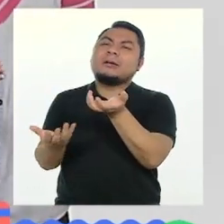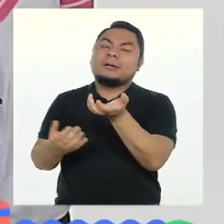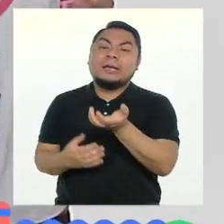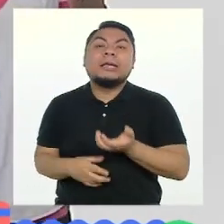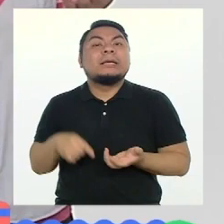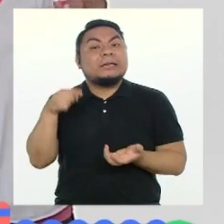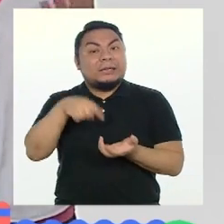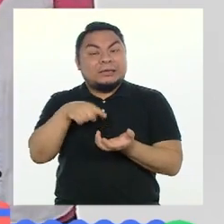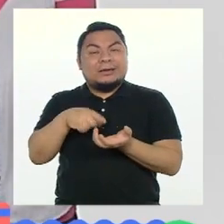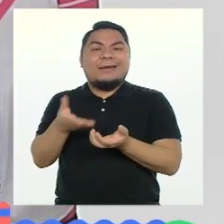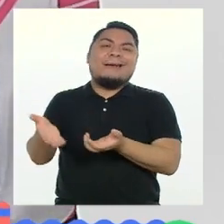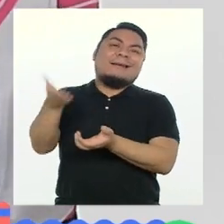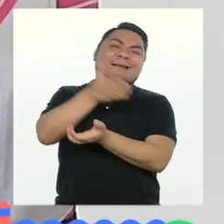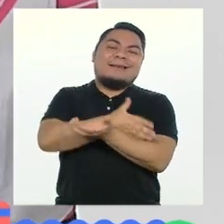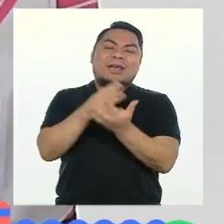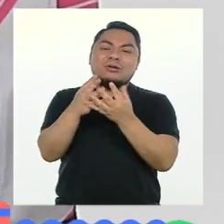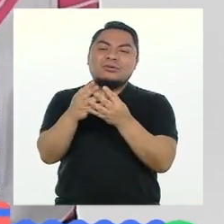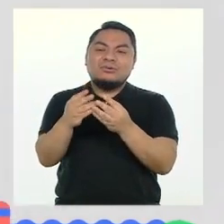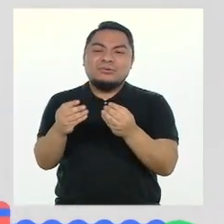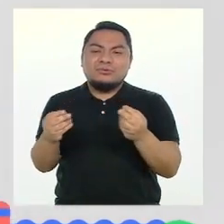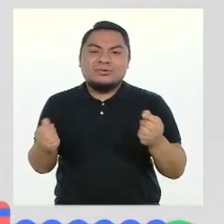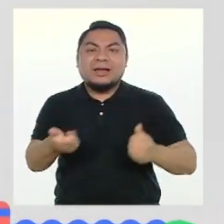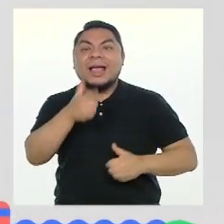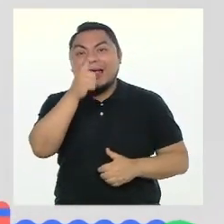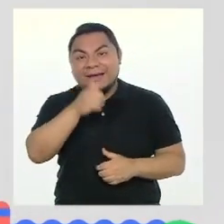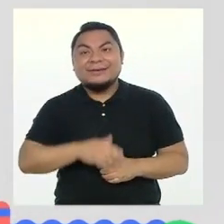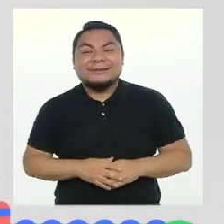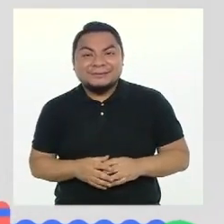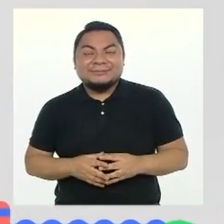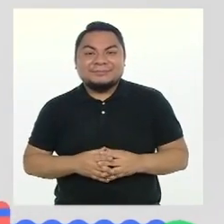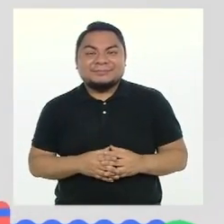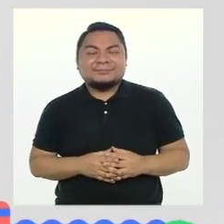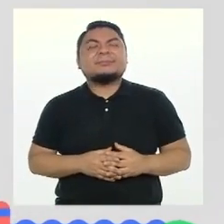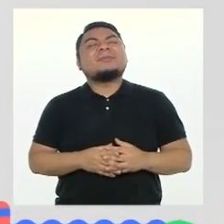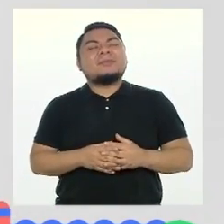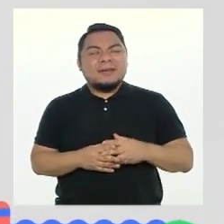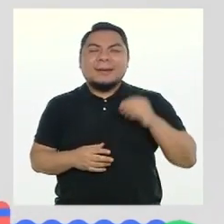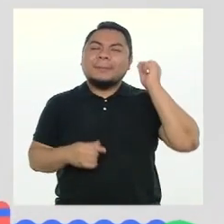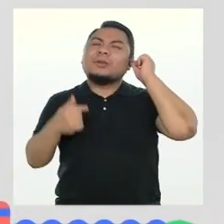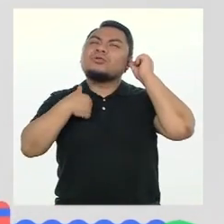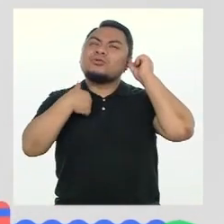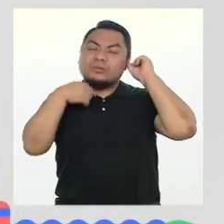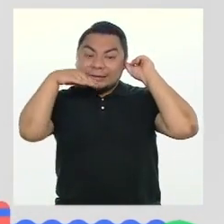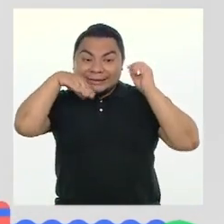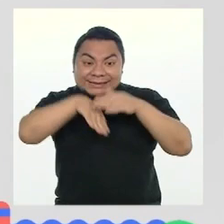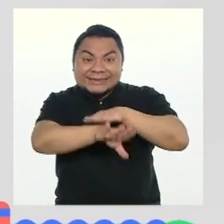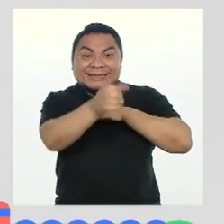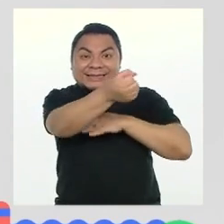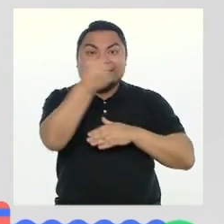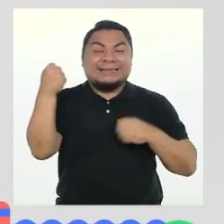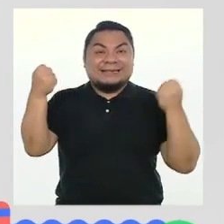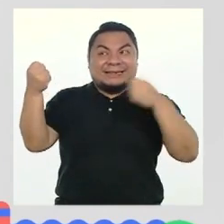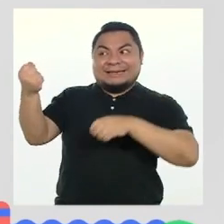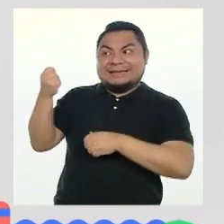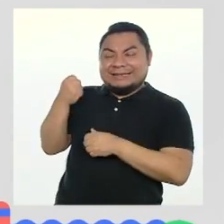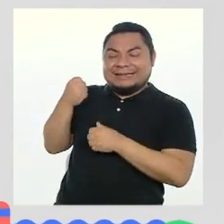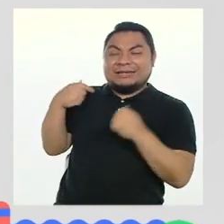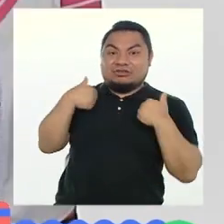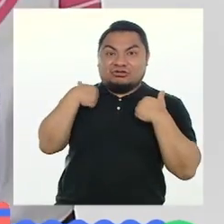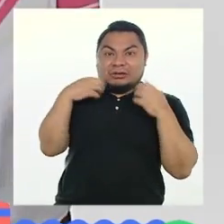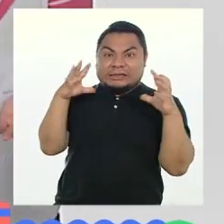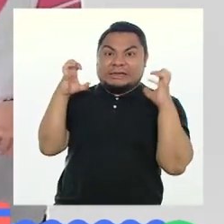estado inicial, es decir, líquido. ¿Y si yo me meto en la refrigeradora, ¿me transformaré en